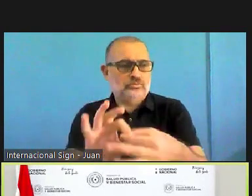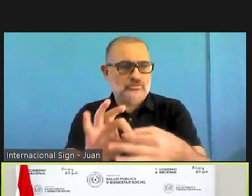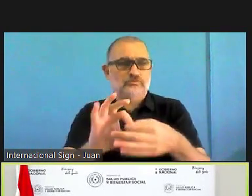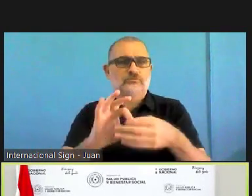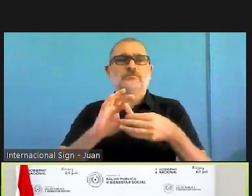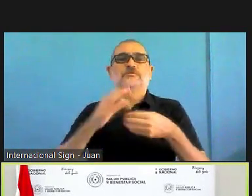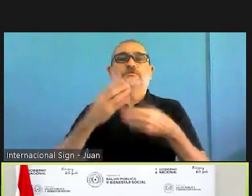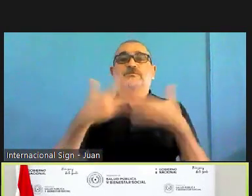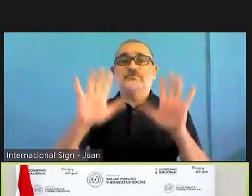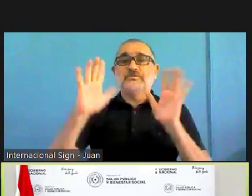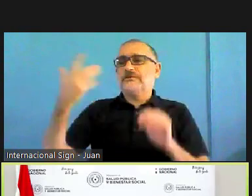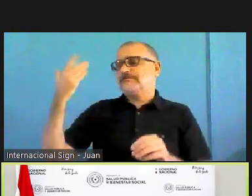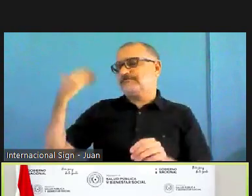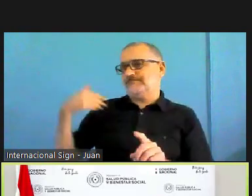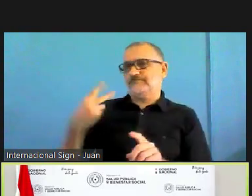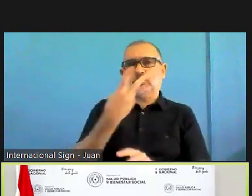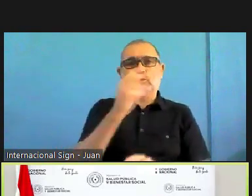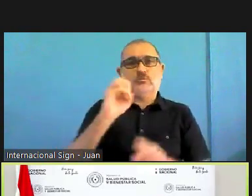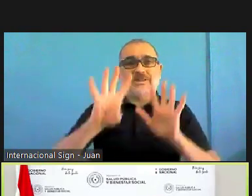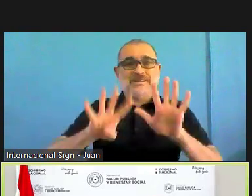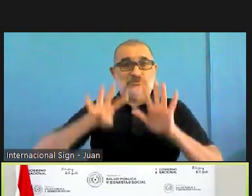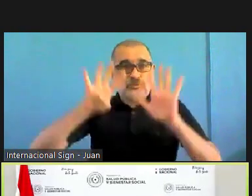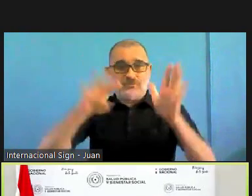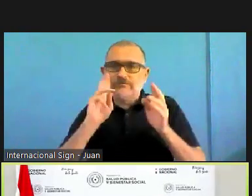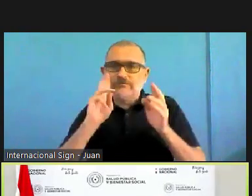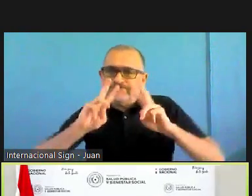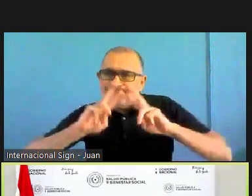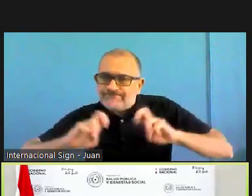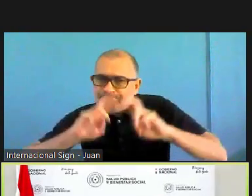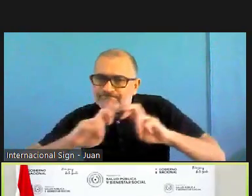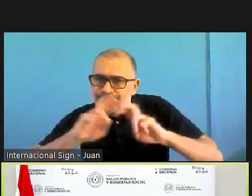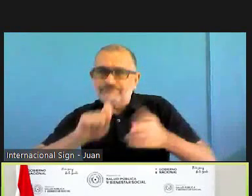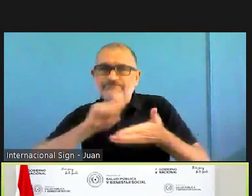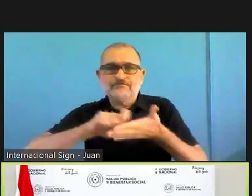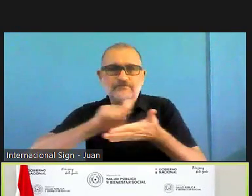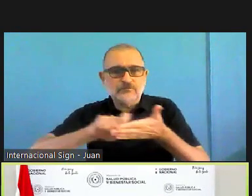Y llegamos al 2019, siguiente por favor.